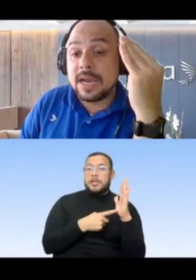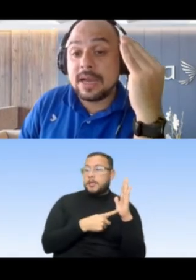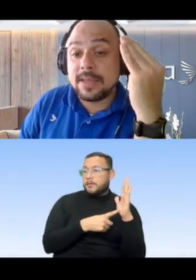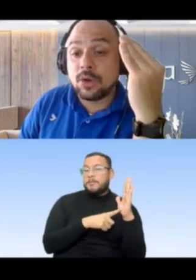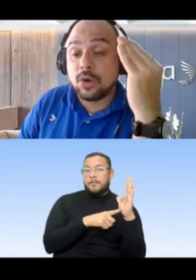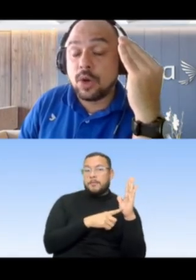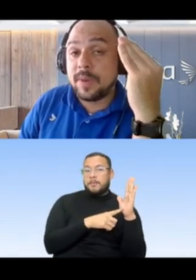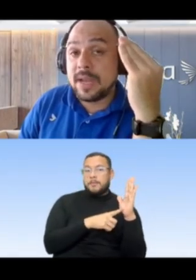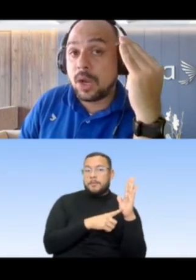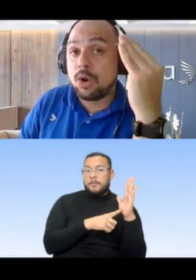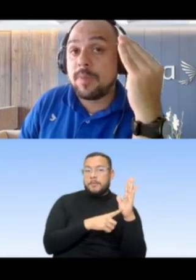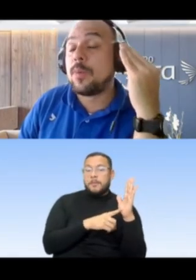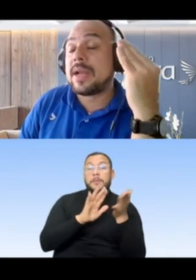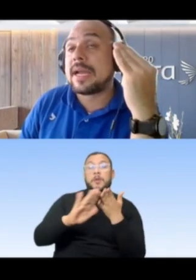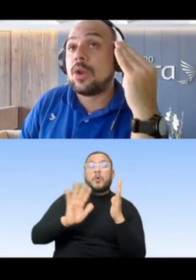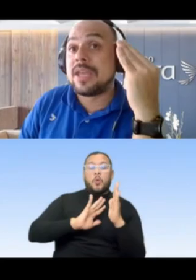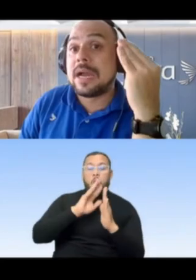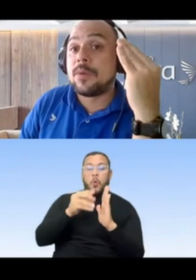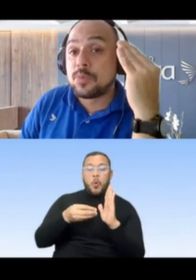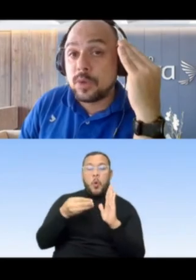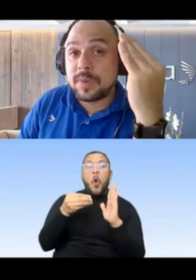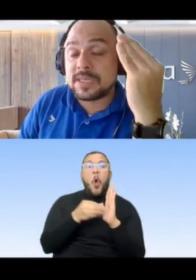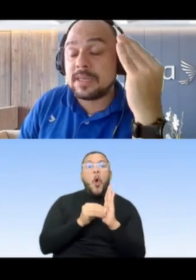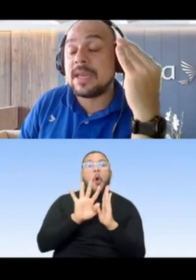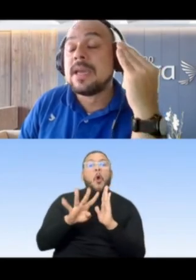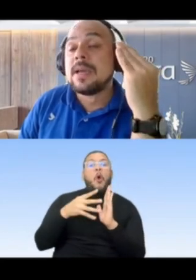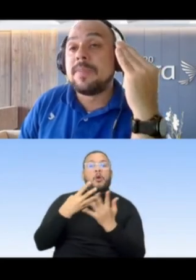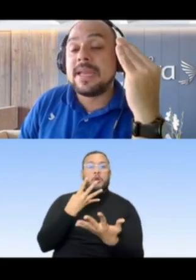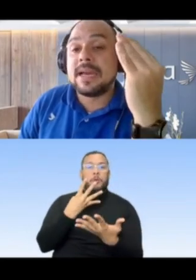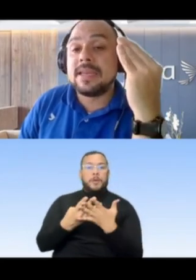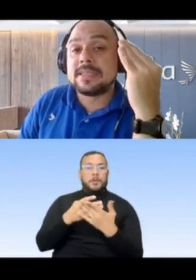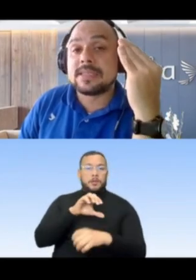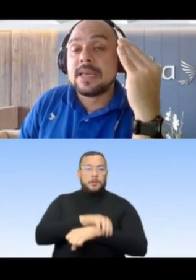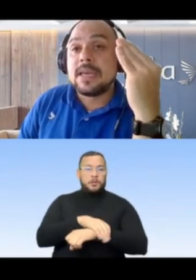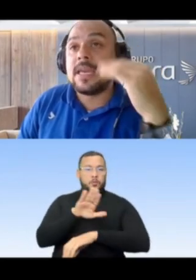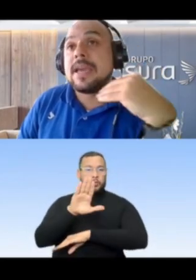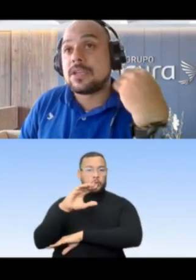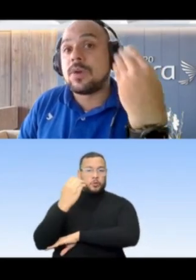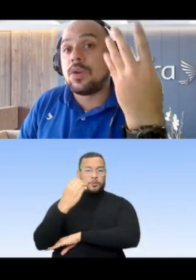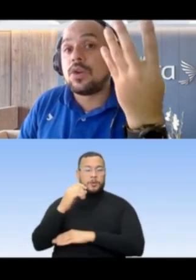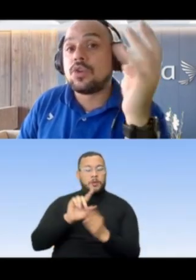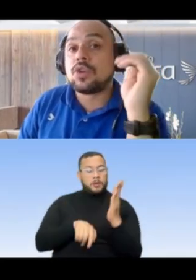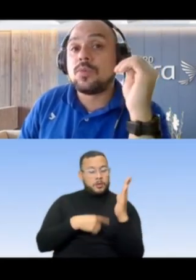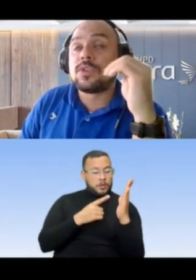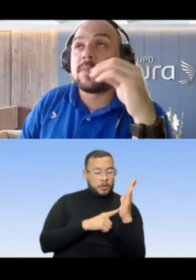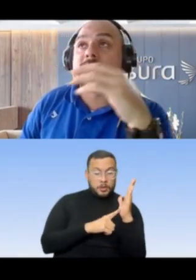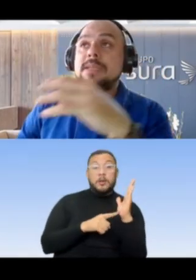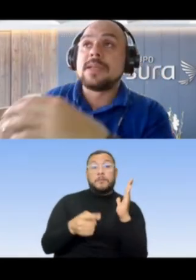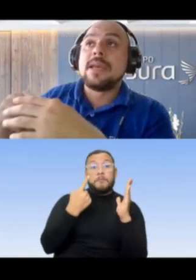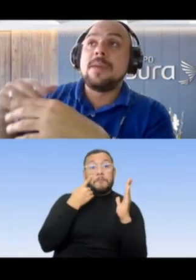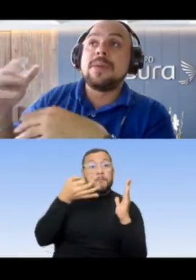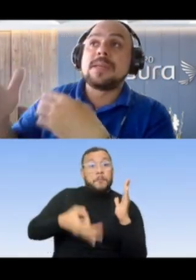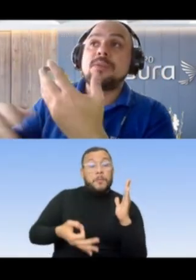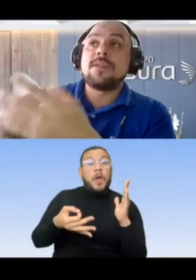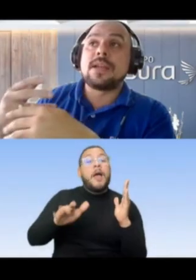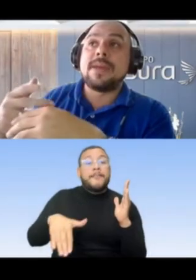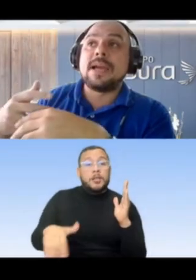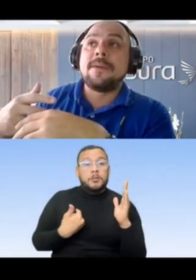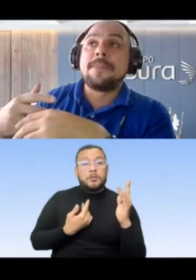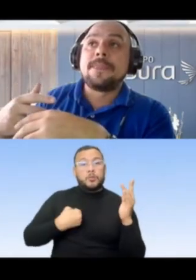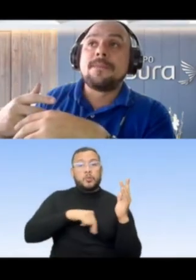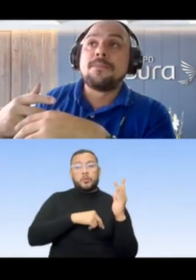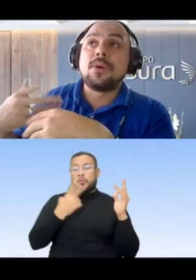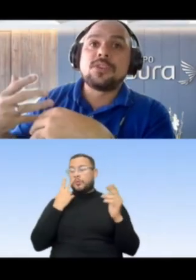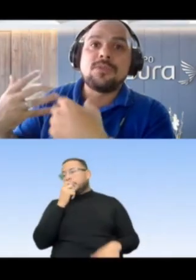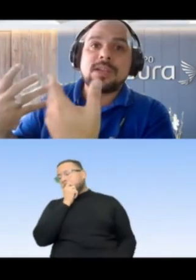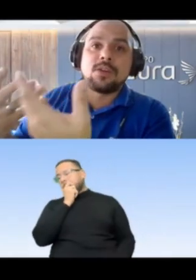para que, perdón, del Código Penal colombiano, para que lo tengamos muy presente, brigadistas, y ahí es cuando nosotros muchas veces empezamos a